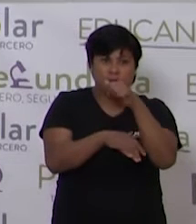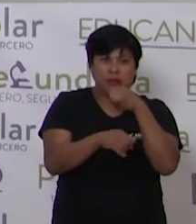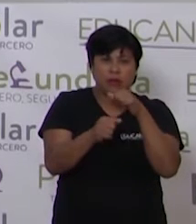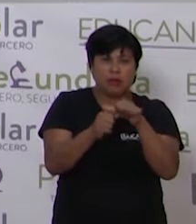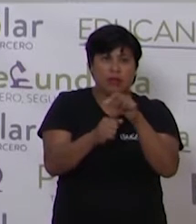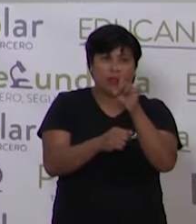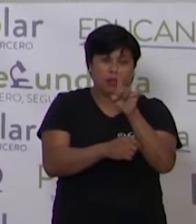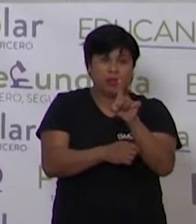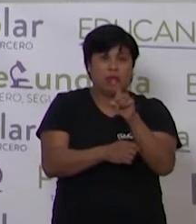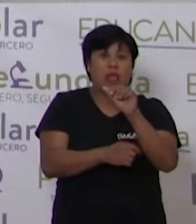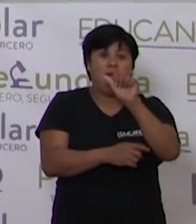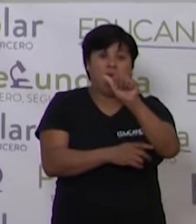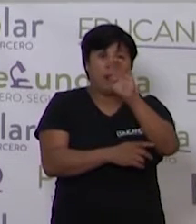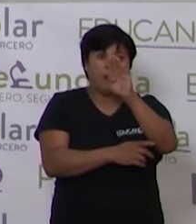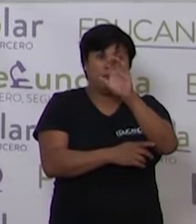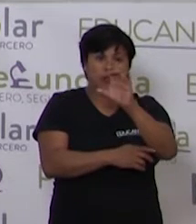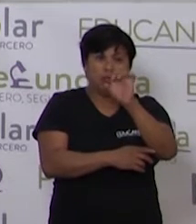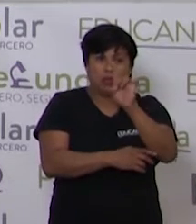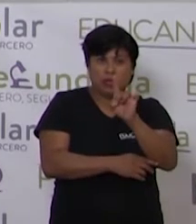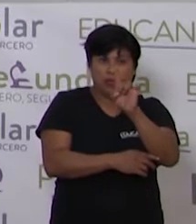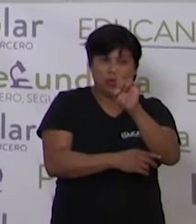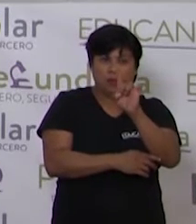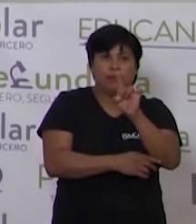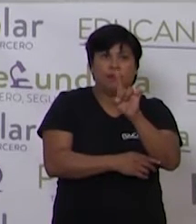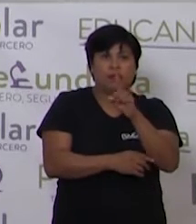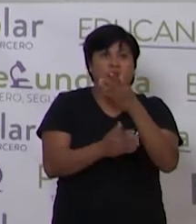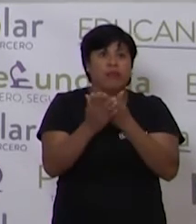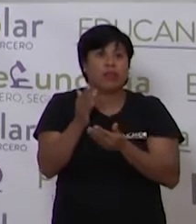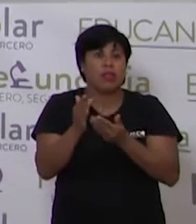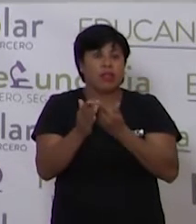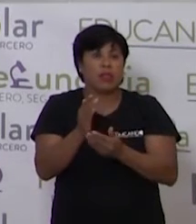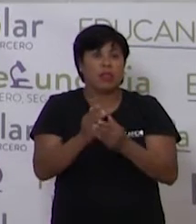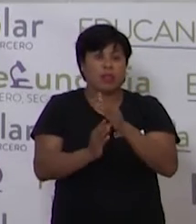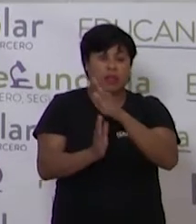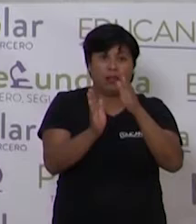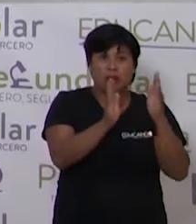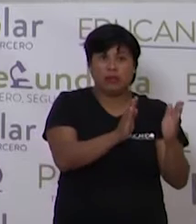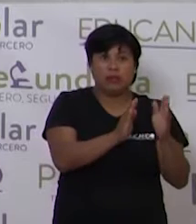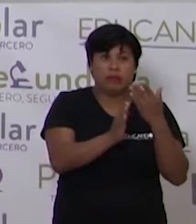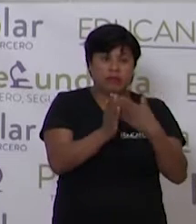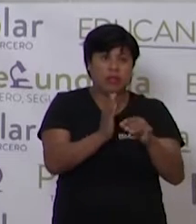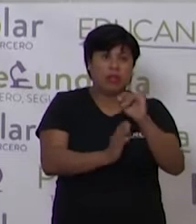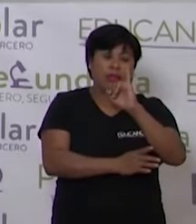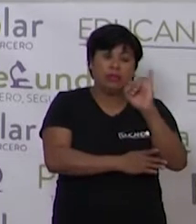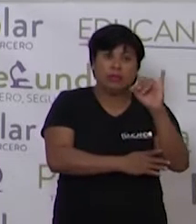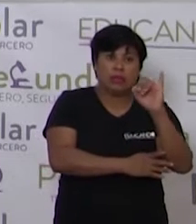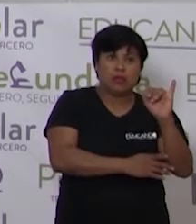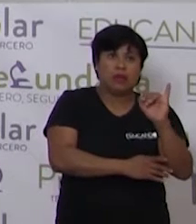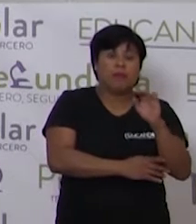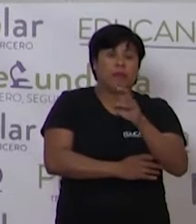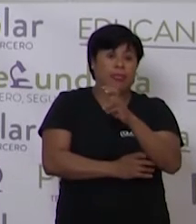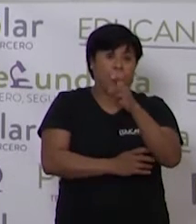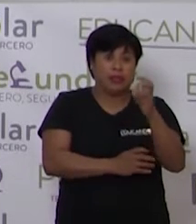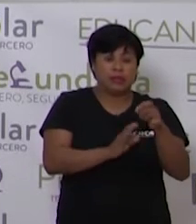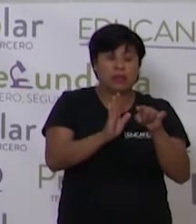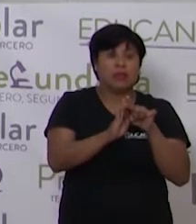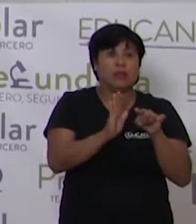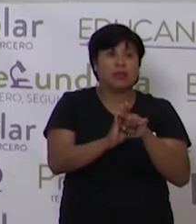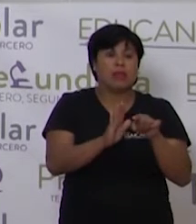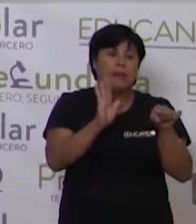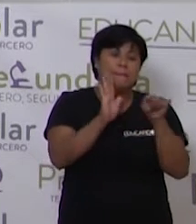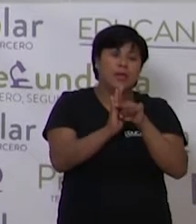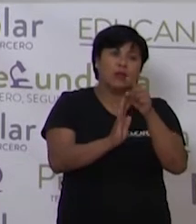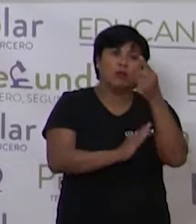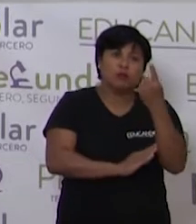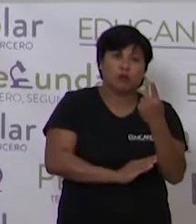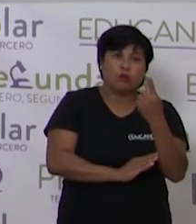B, C, D. Nos falta de este lado izquierdo. La siguiente sería menos